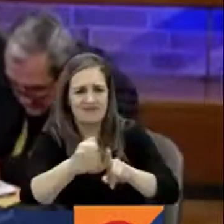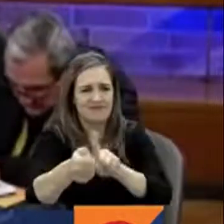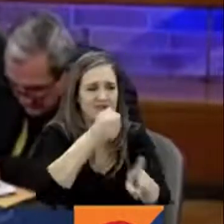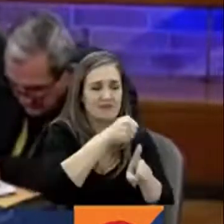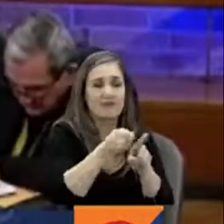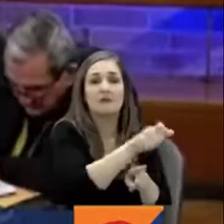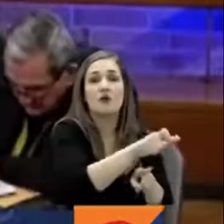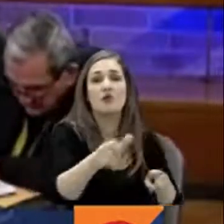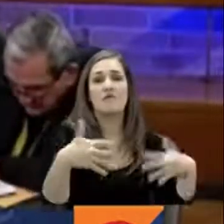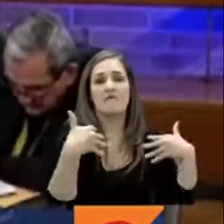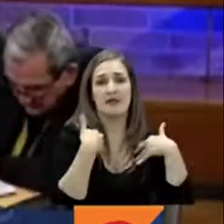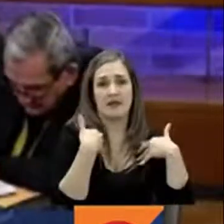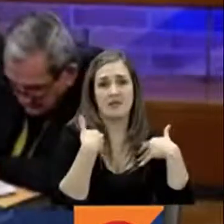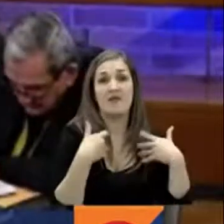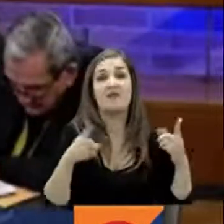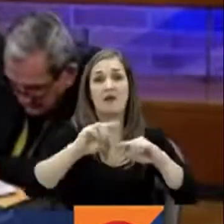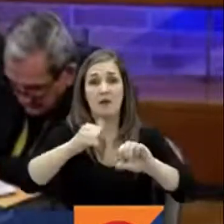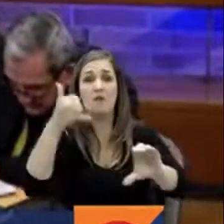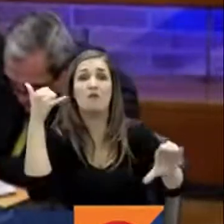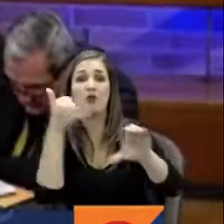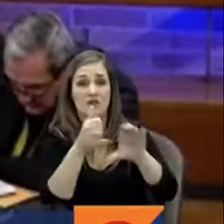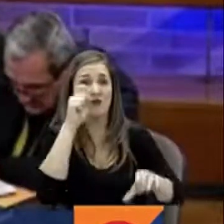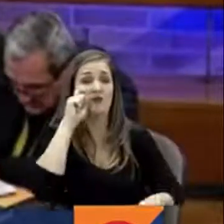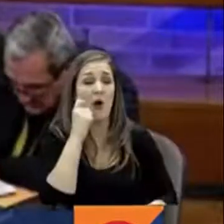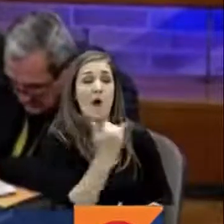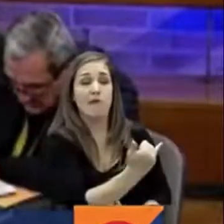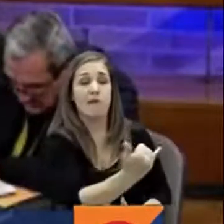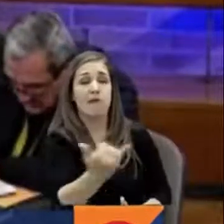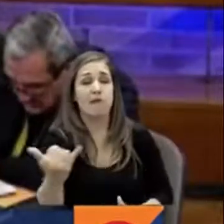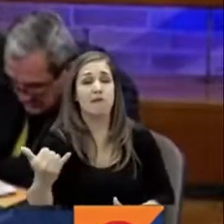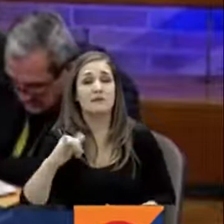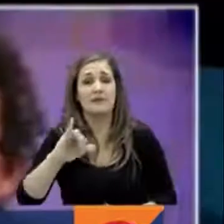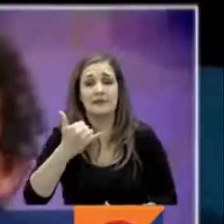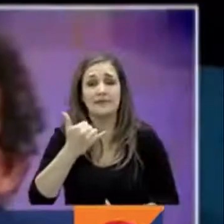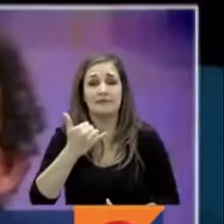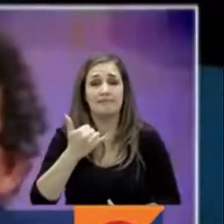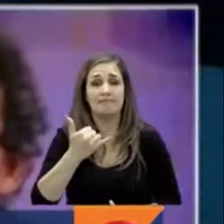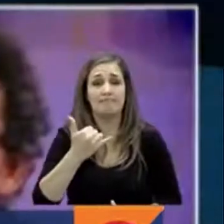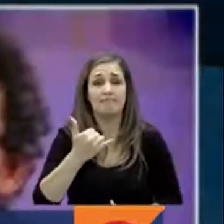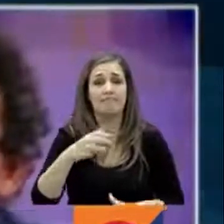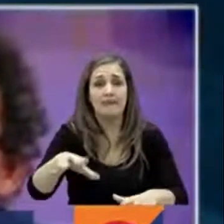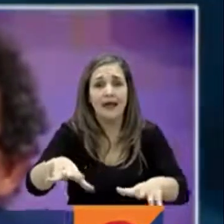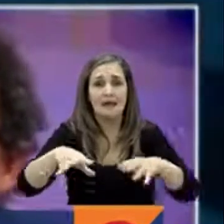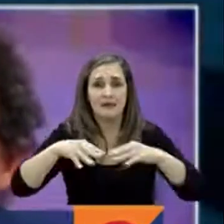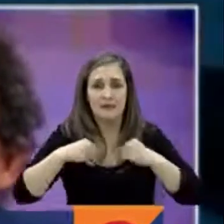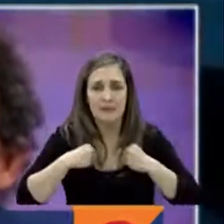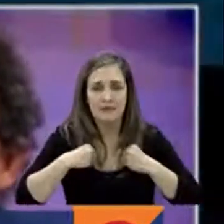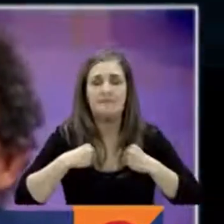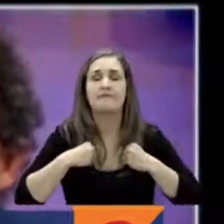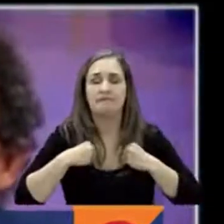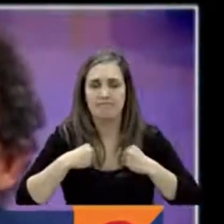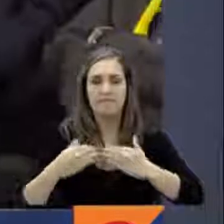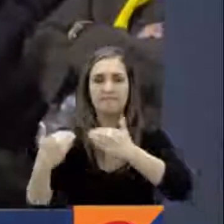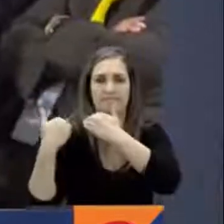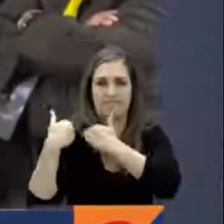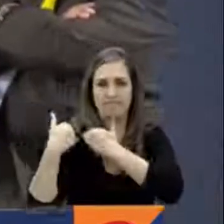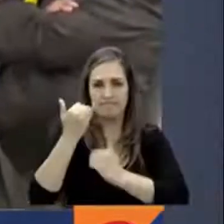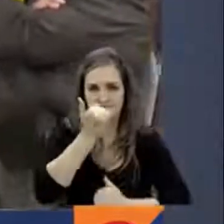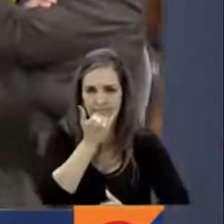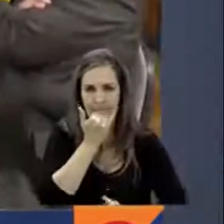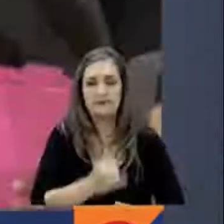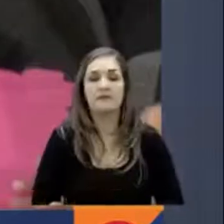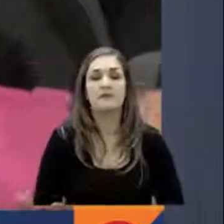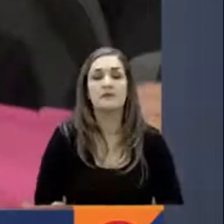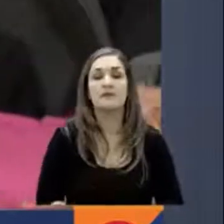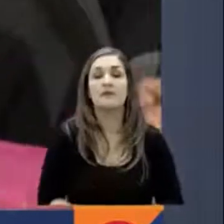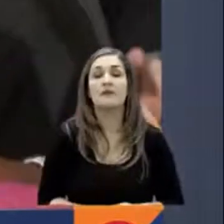víctimas, como violaciones sexuales que llegaron a producirse. Por eso estamos asumiendo esa responsabilidad.